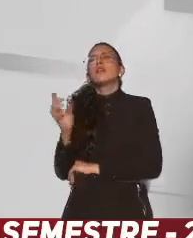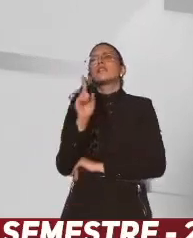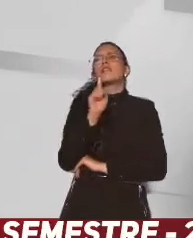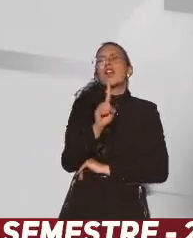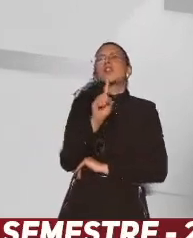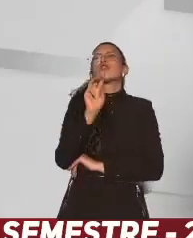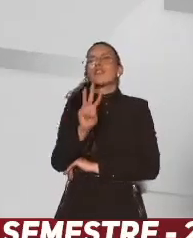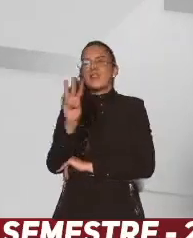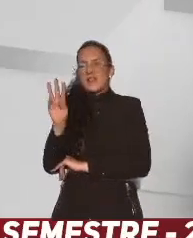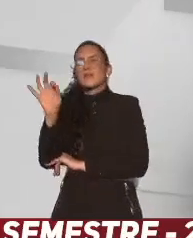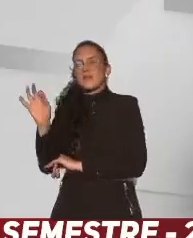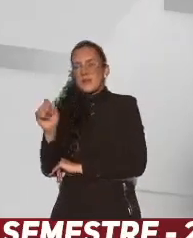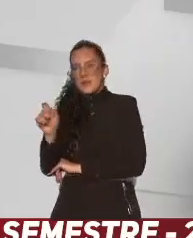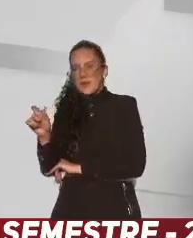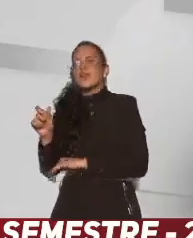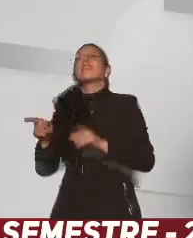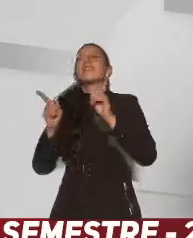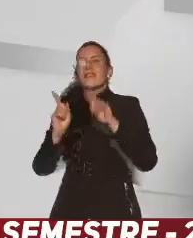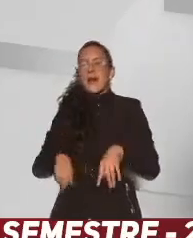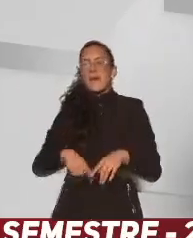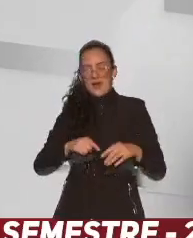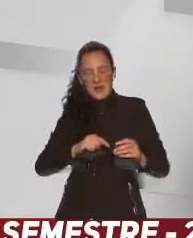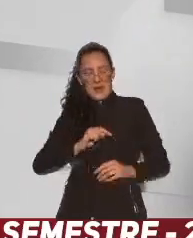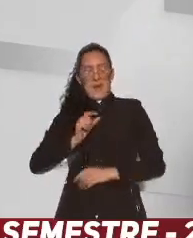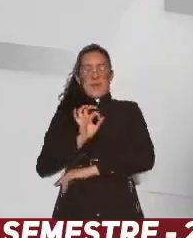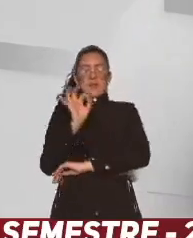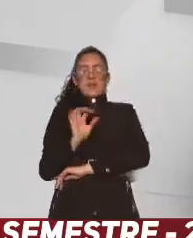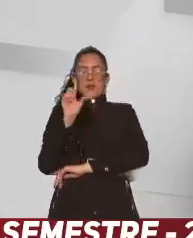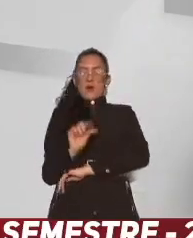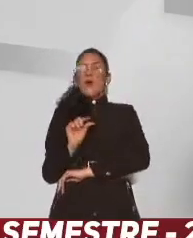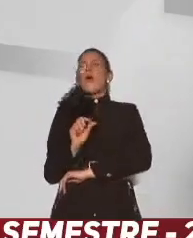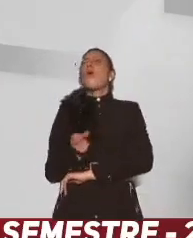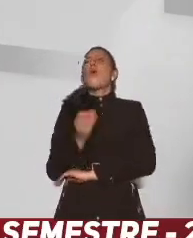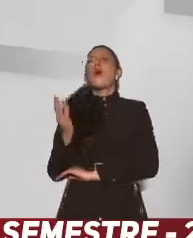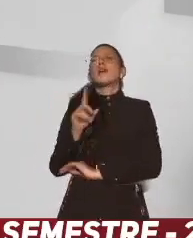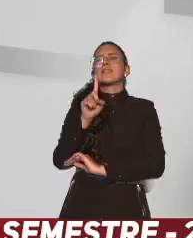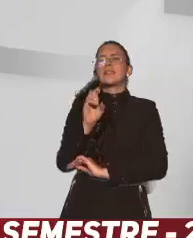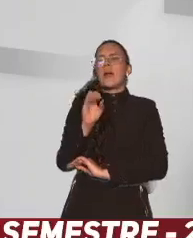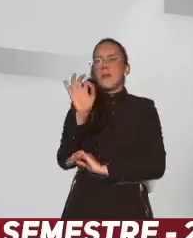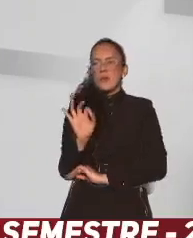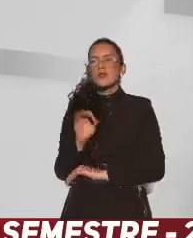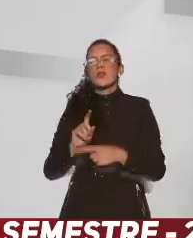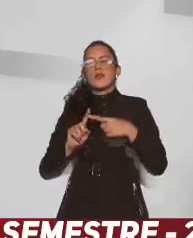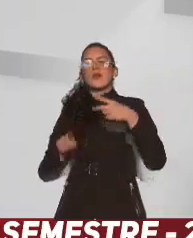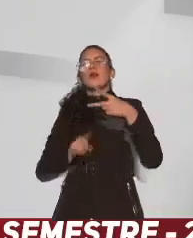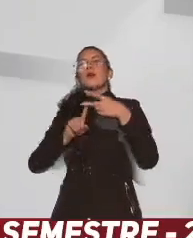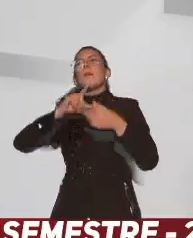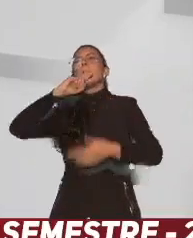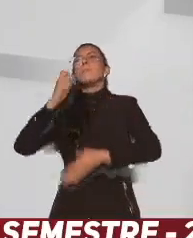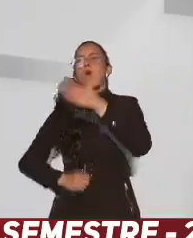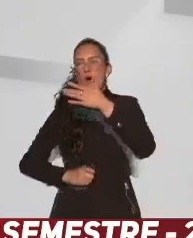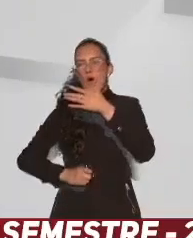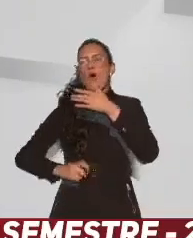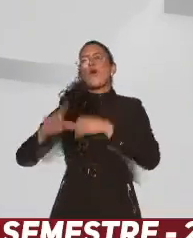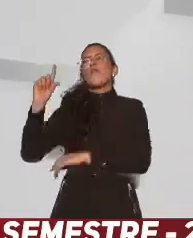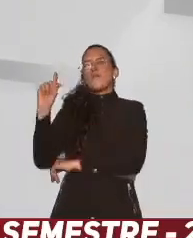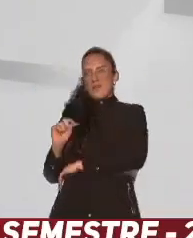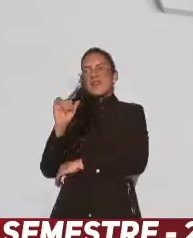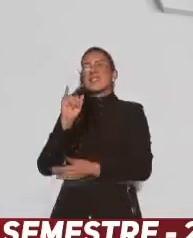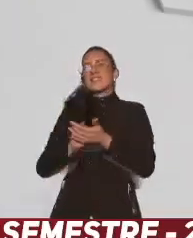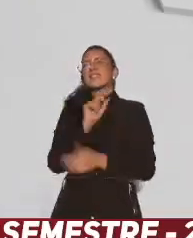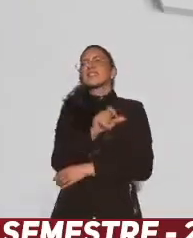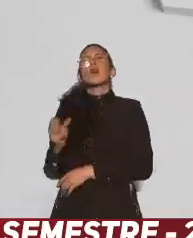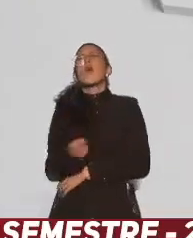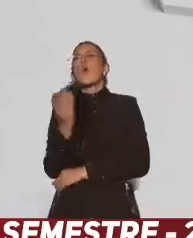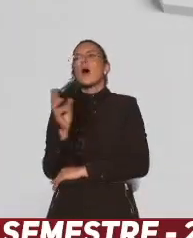de cuota de compensación 60% y multas 90% a 27 ciudadanos. Con las jornadas